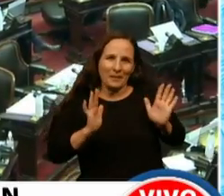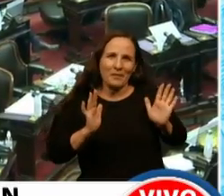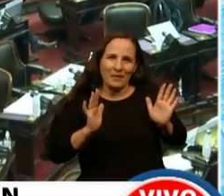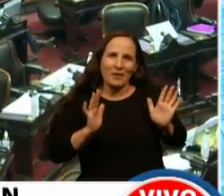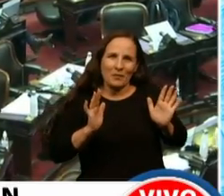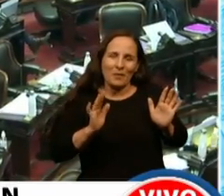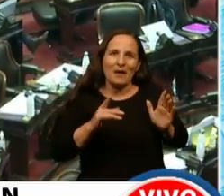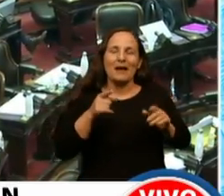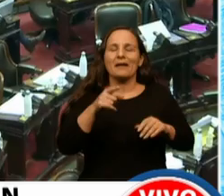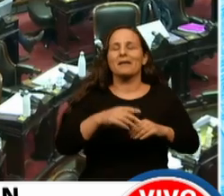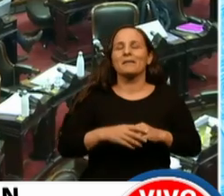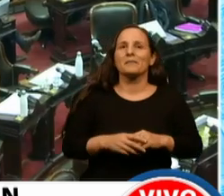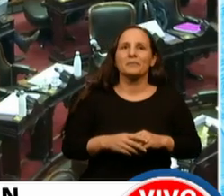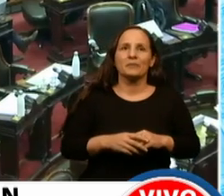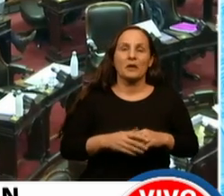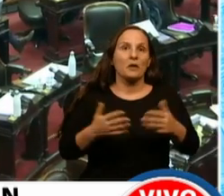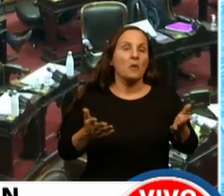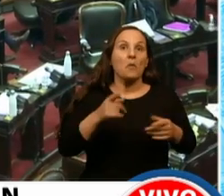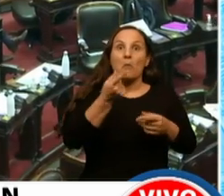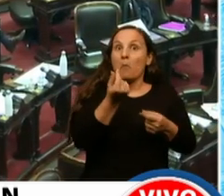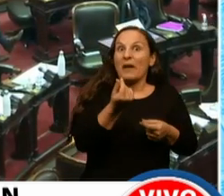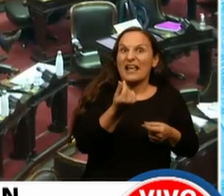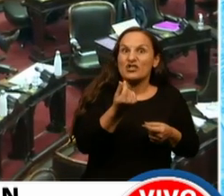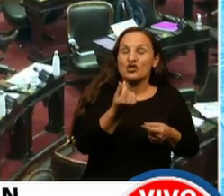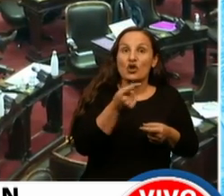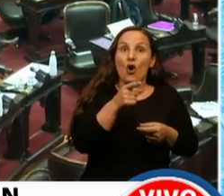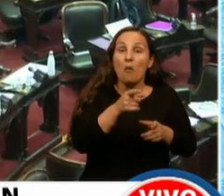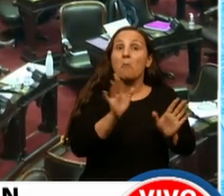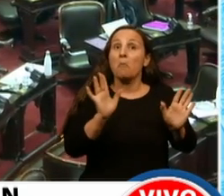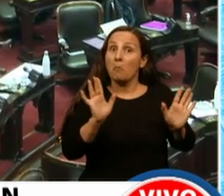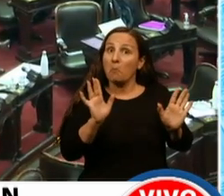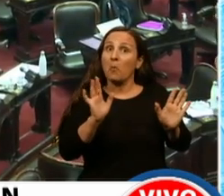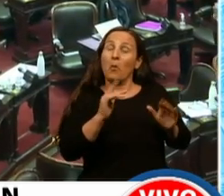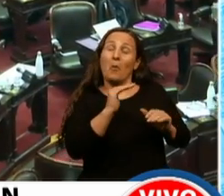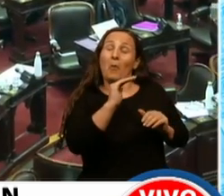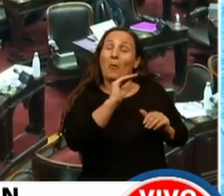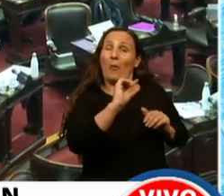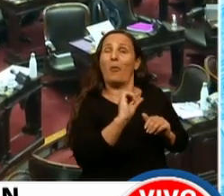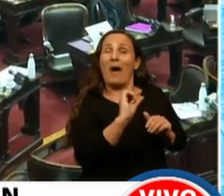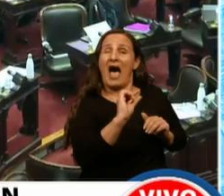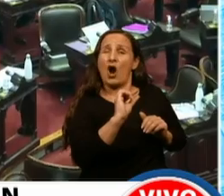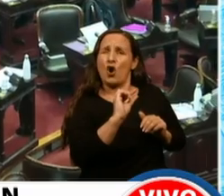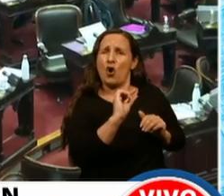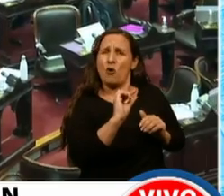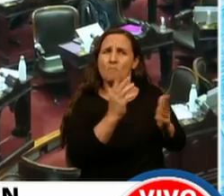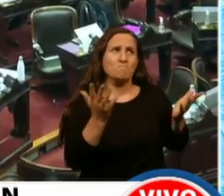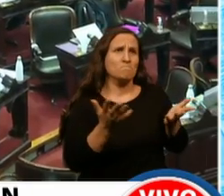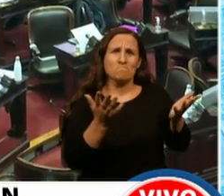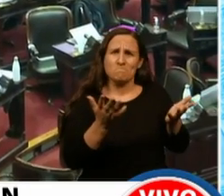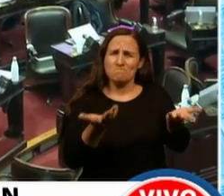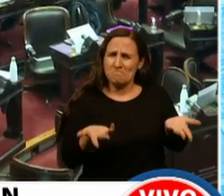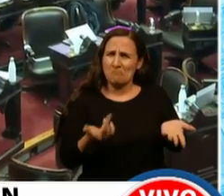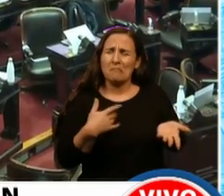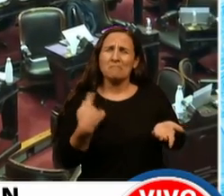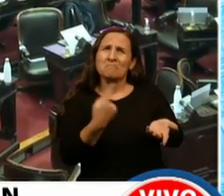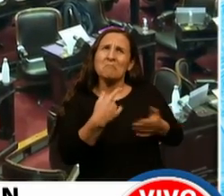racional de la energía si el precio es lo suficientemente bajo no existen incentivos para realizar